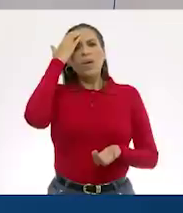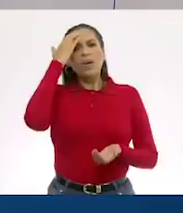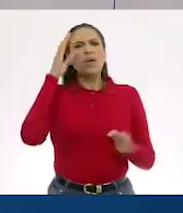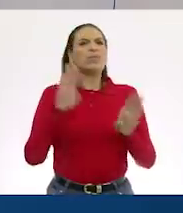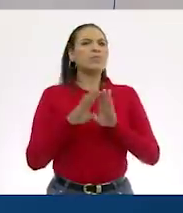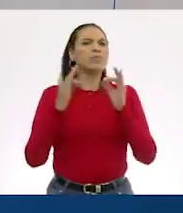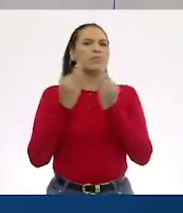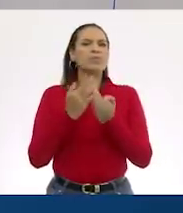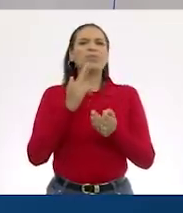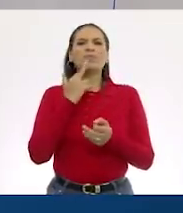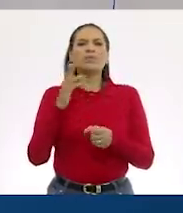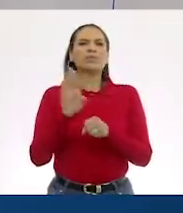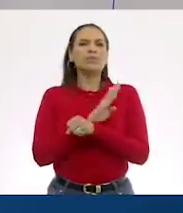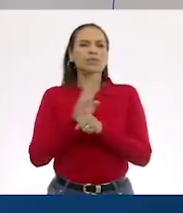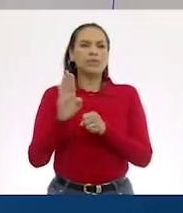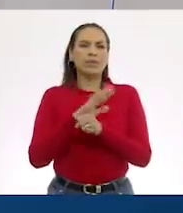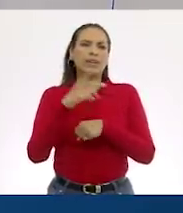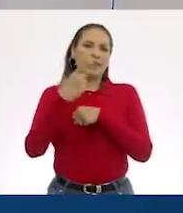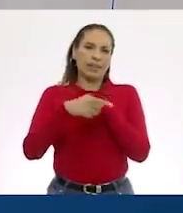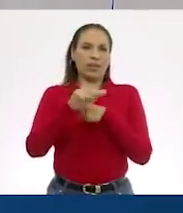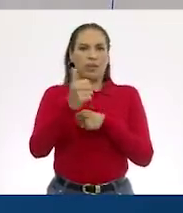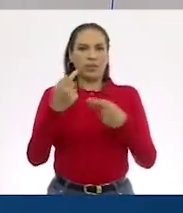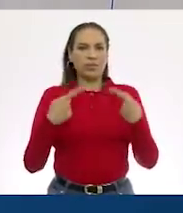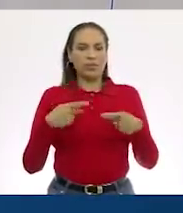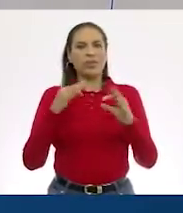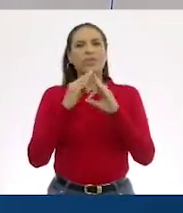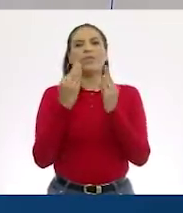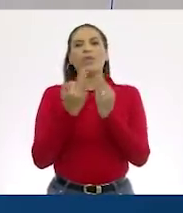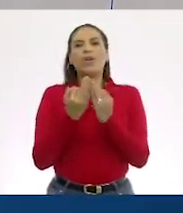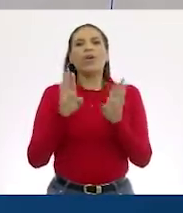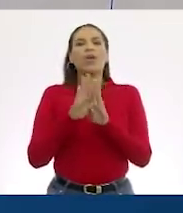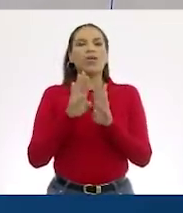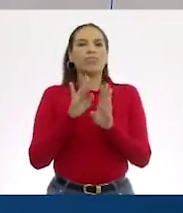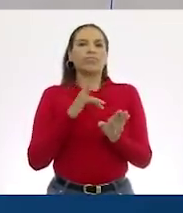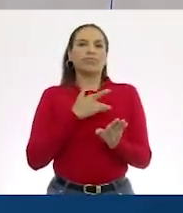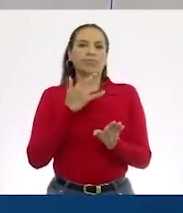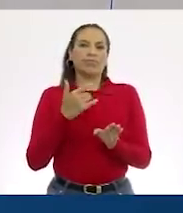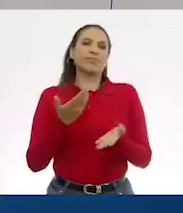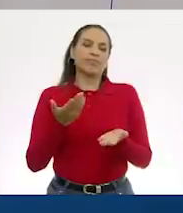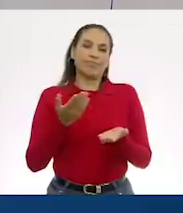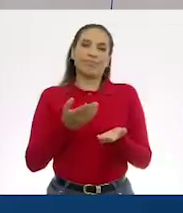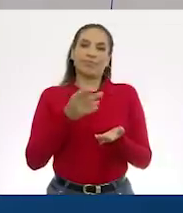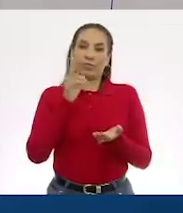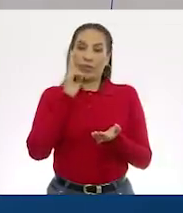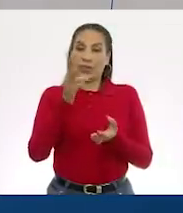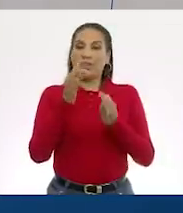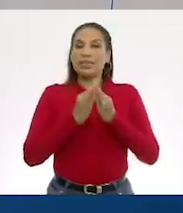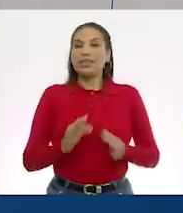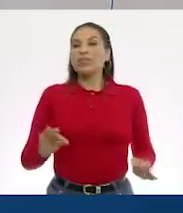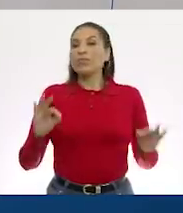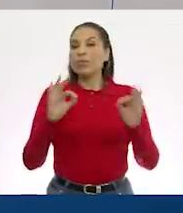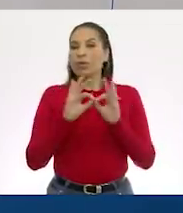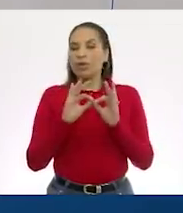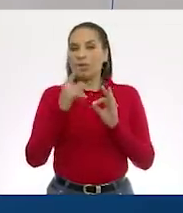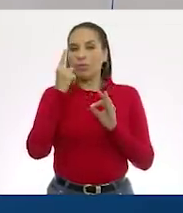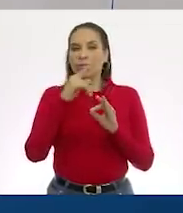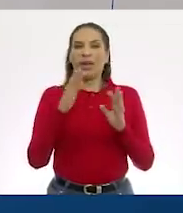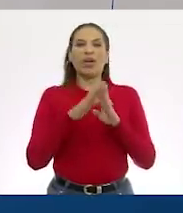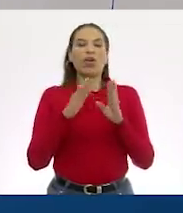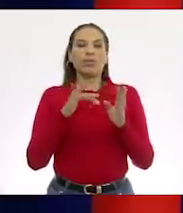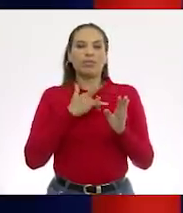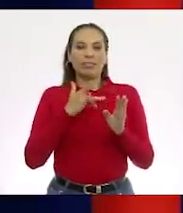qué manera beneficia o afecta a los demás, la forma en la que tomamos es una de las bases fundamentales de la